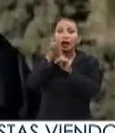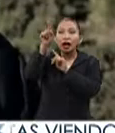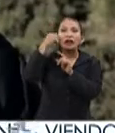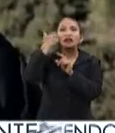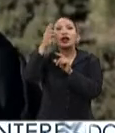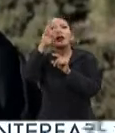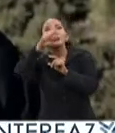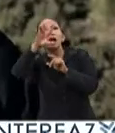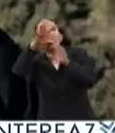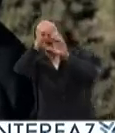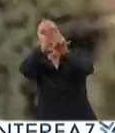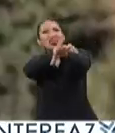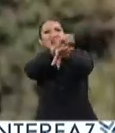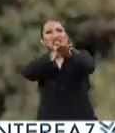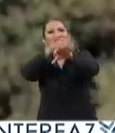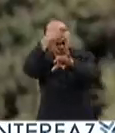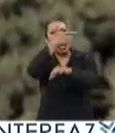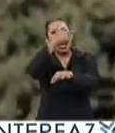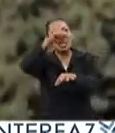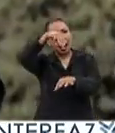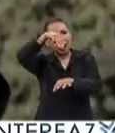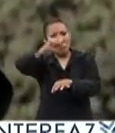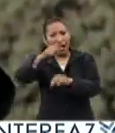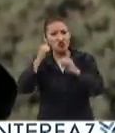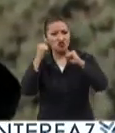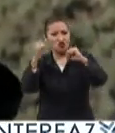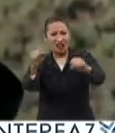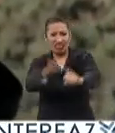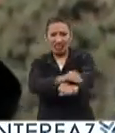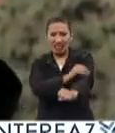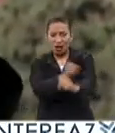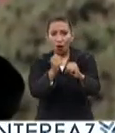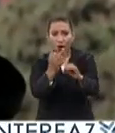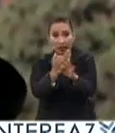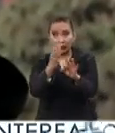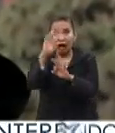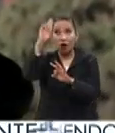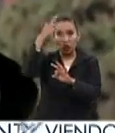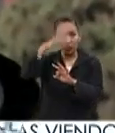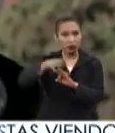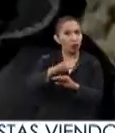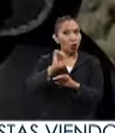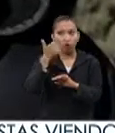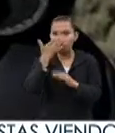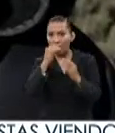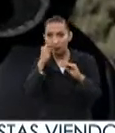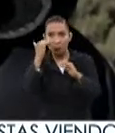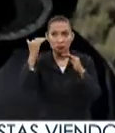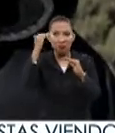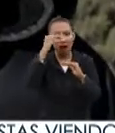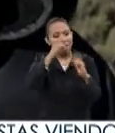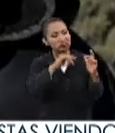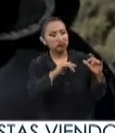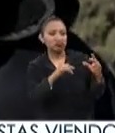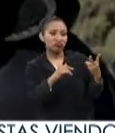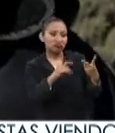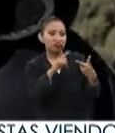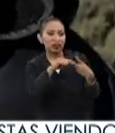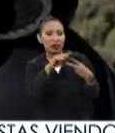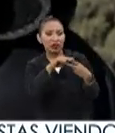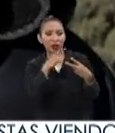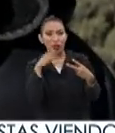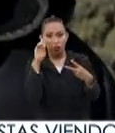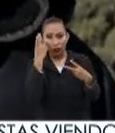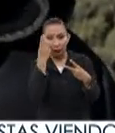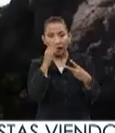detectar estallidos de rayos gamma, que son las fuentes más intensas que hay en estos momentos en el universo, digamos después del principio